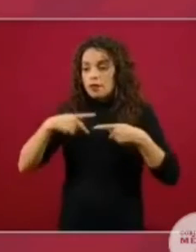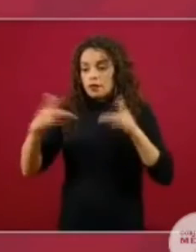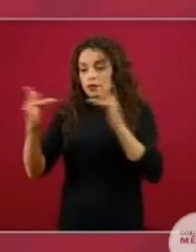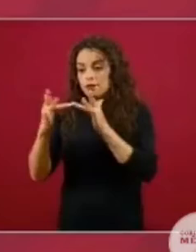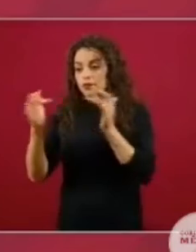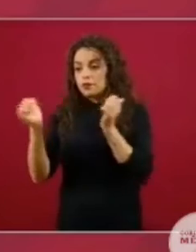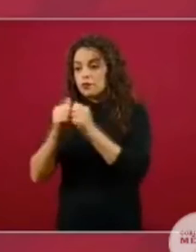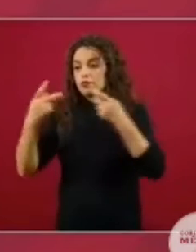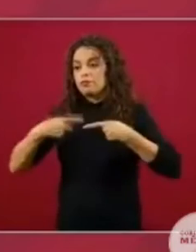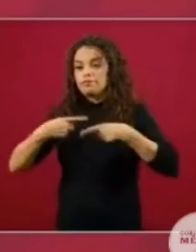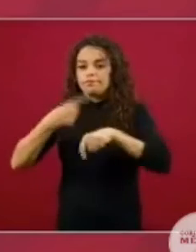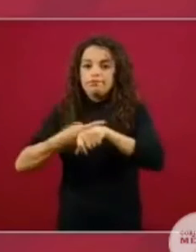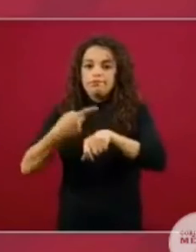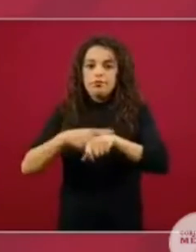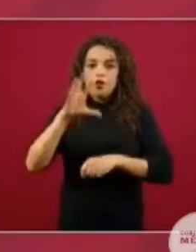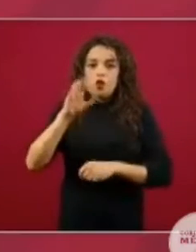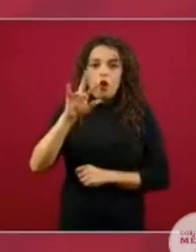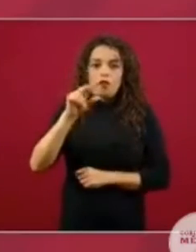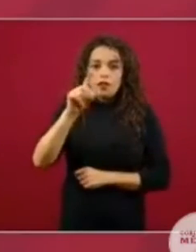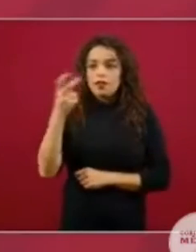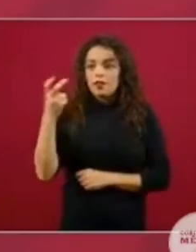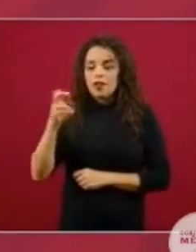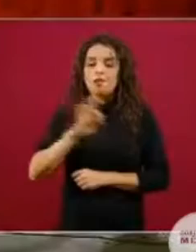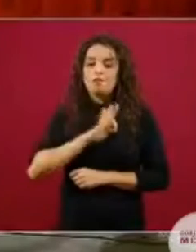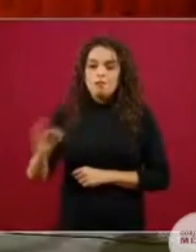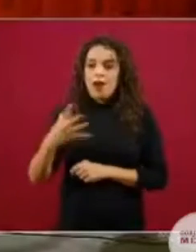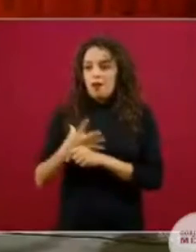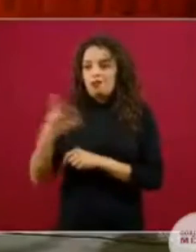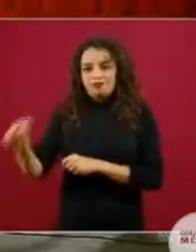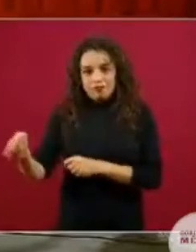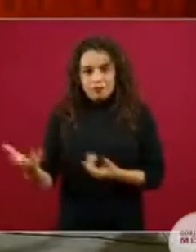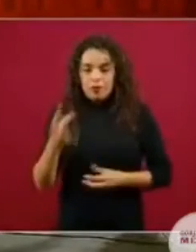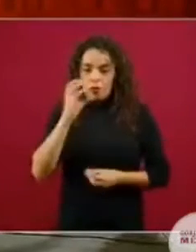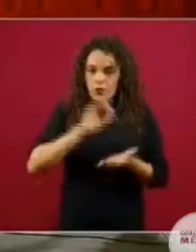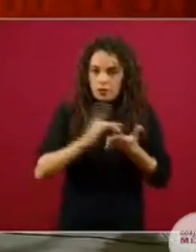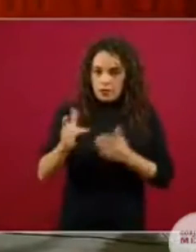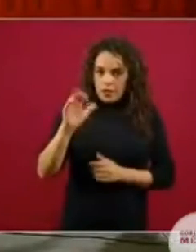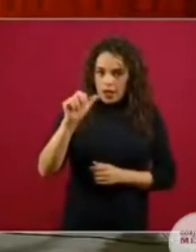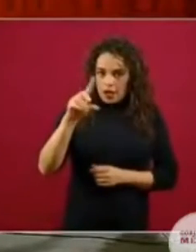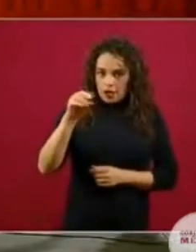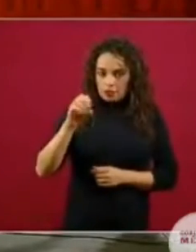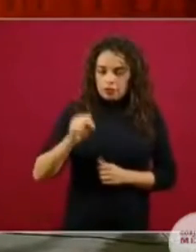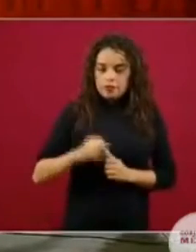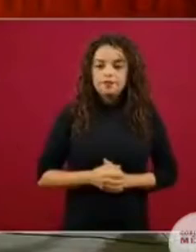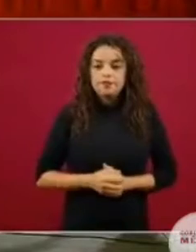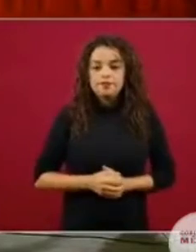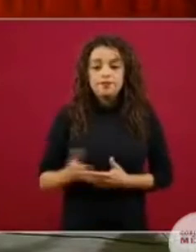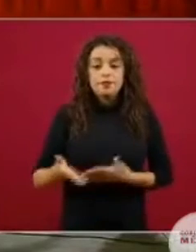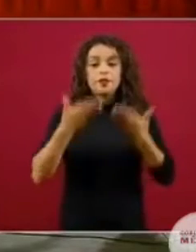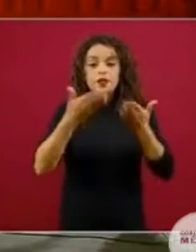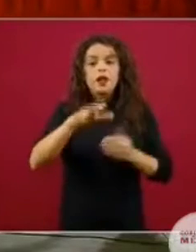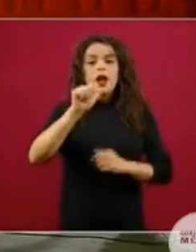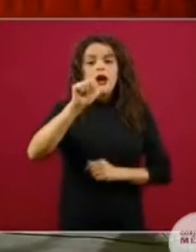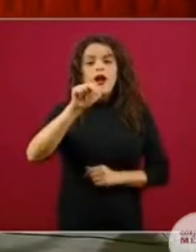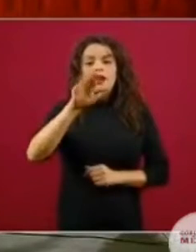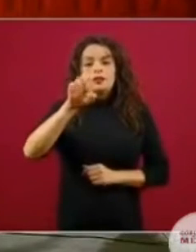con cobista muchas gracias es carlos heller and i' de canal 11 por favor